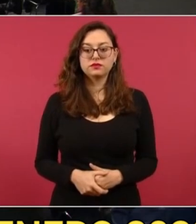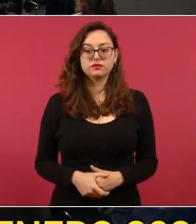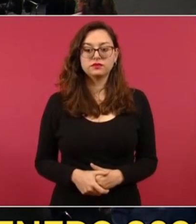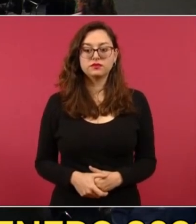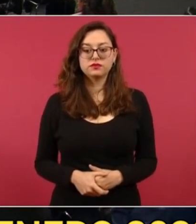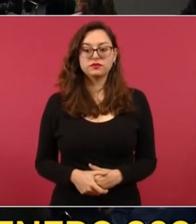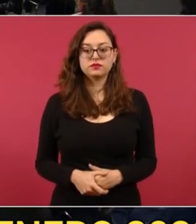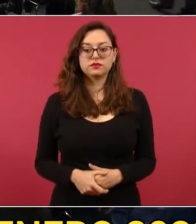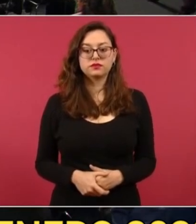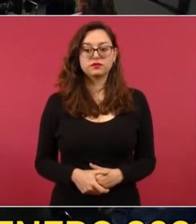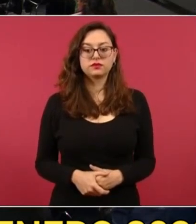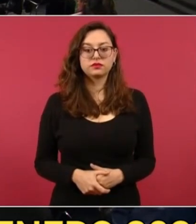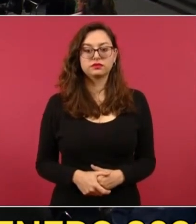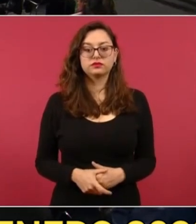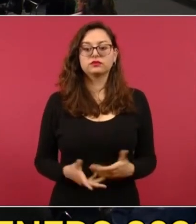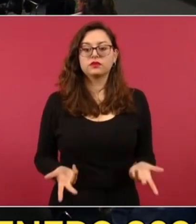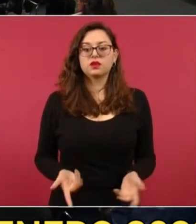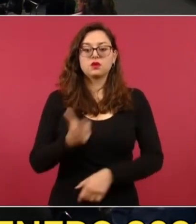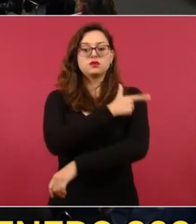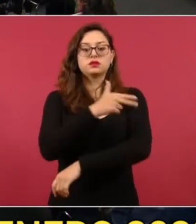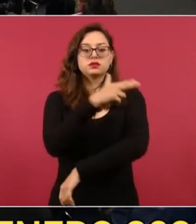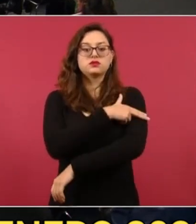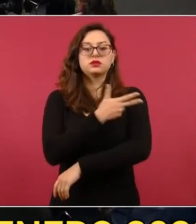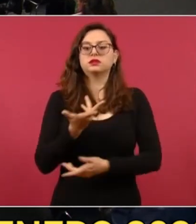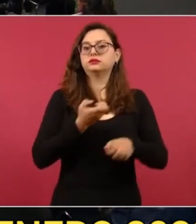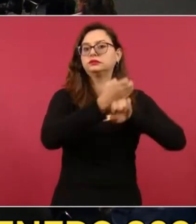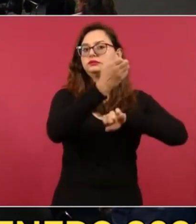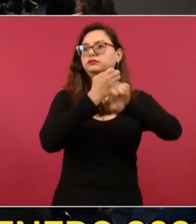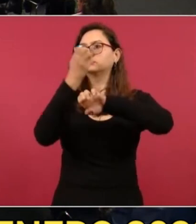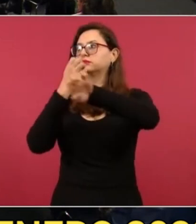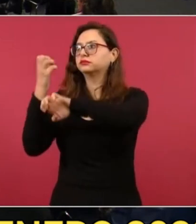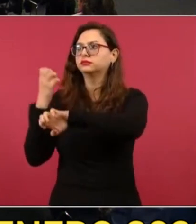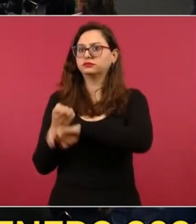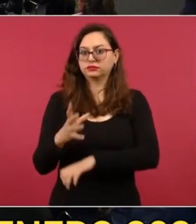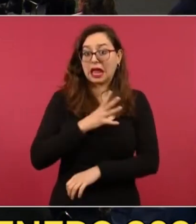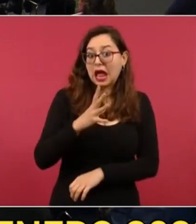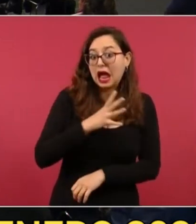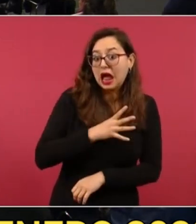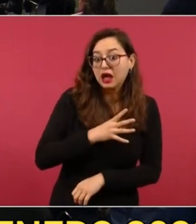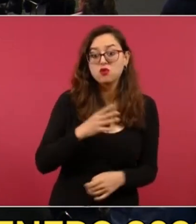de los elementos de la Guardia por estado.